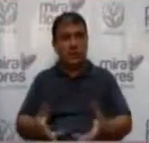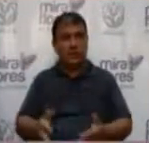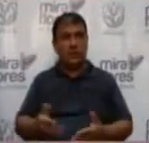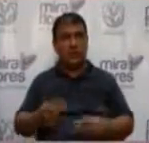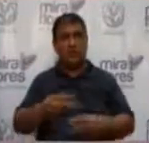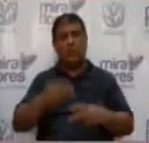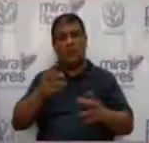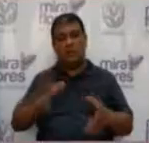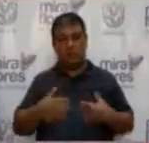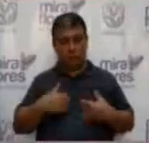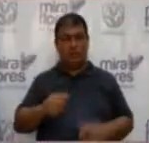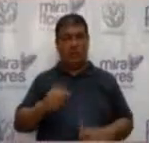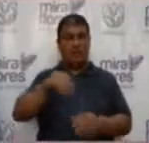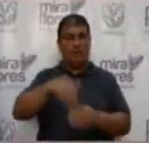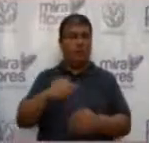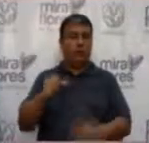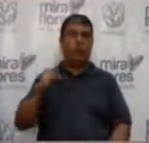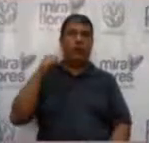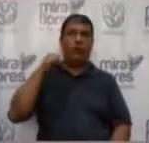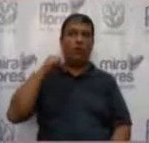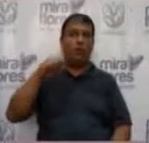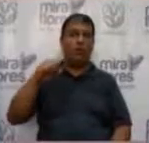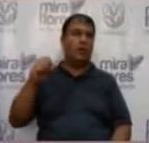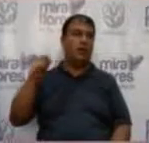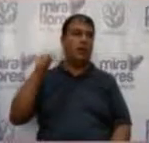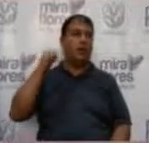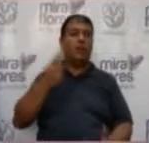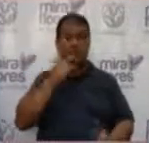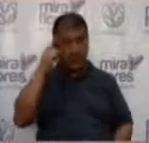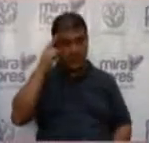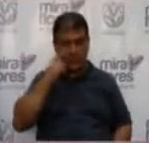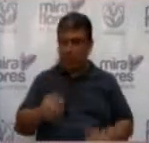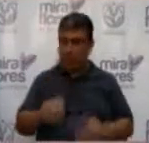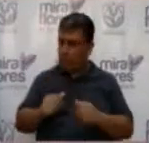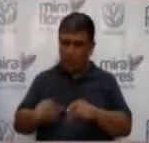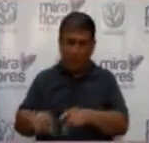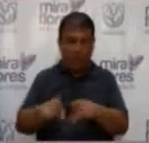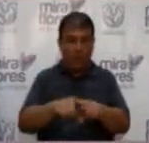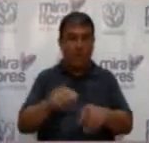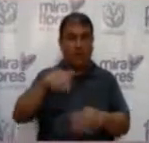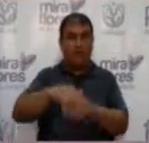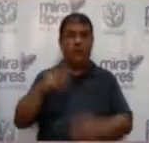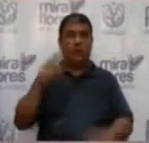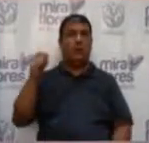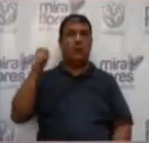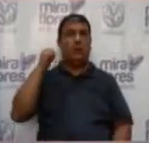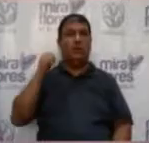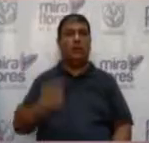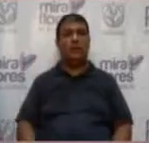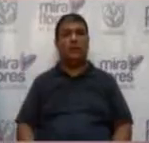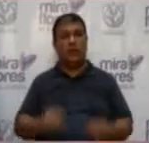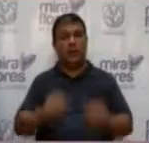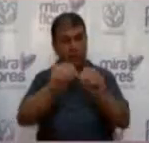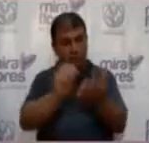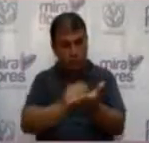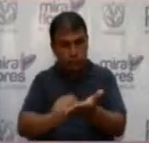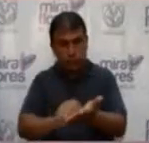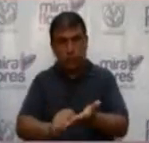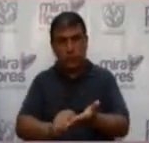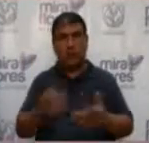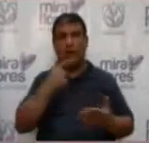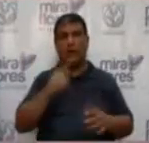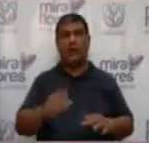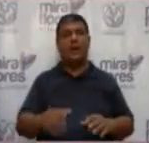vecinos, y mi voto fue en contra. Por ese mismo motivo mi voto va a ser en contra esta vez. Gracias. Bien, que quede constancia entonces